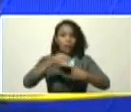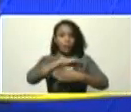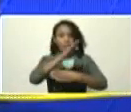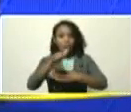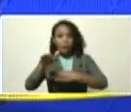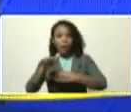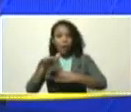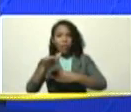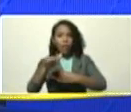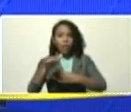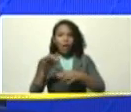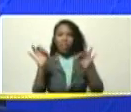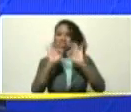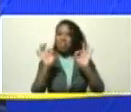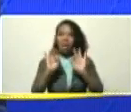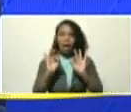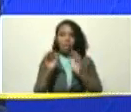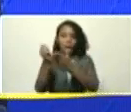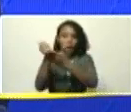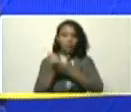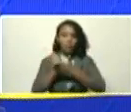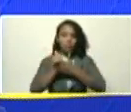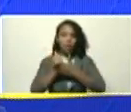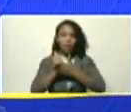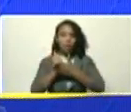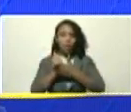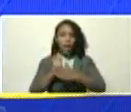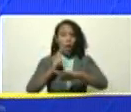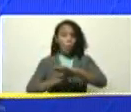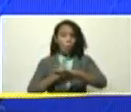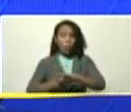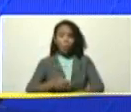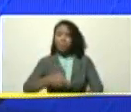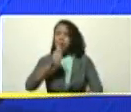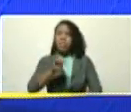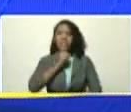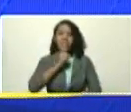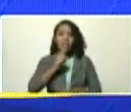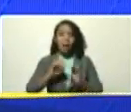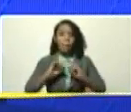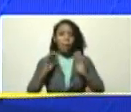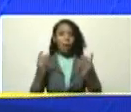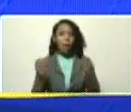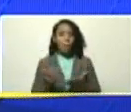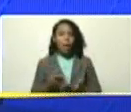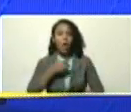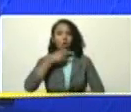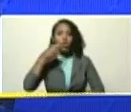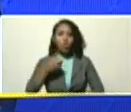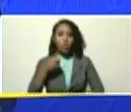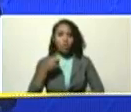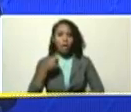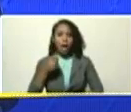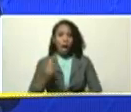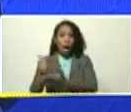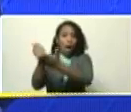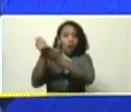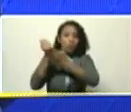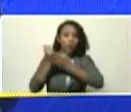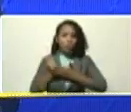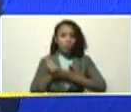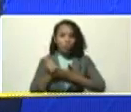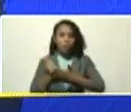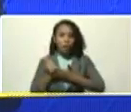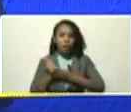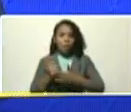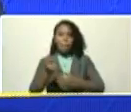nadie tendía la mano. En el momento más difícil de la pandemia, Rusia apareció con